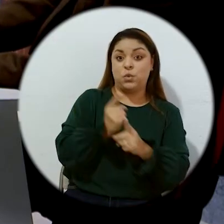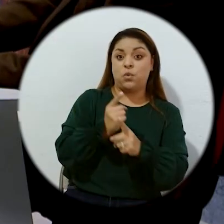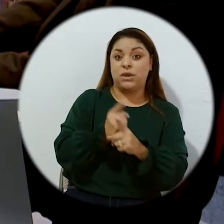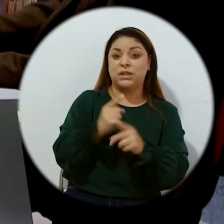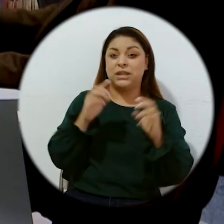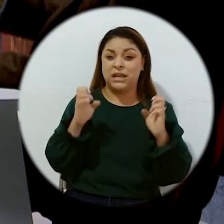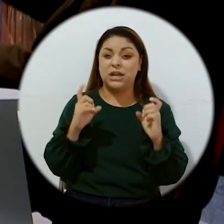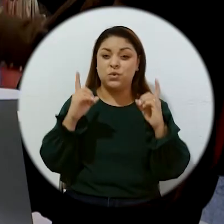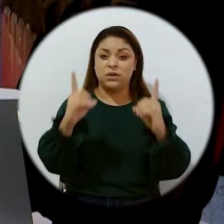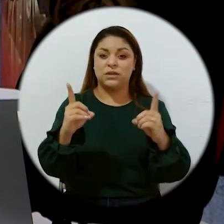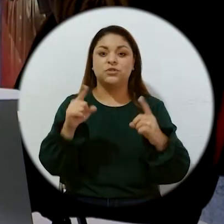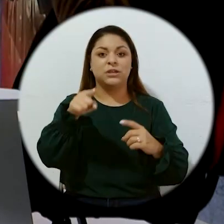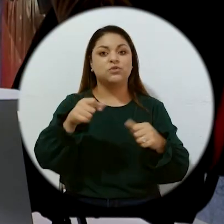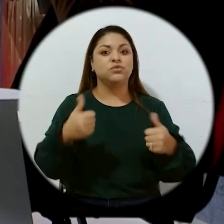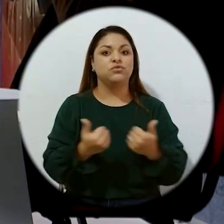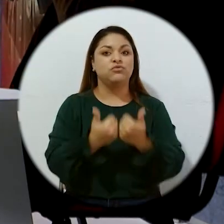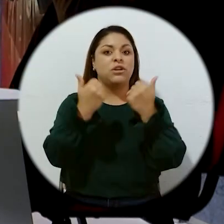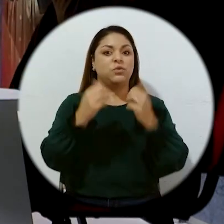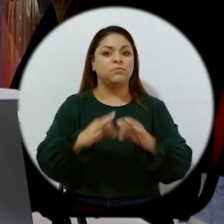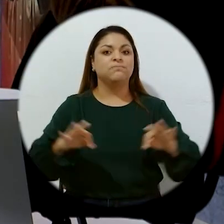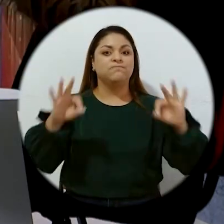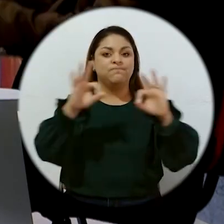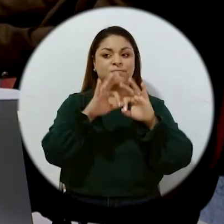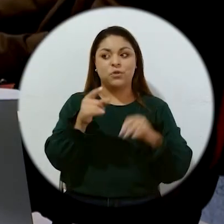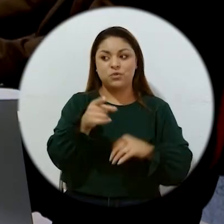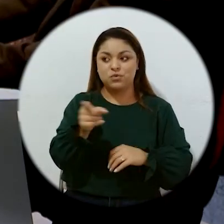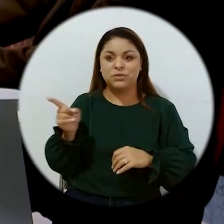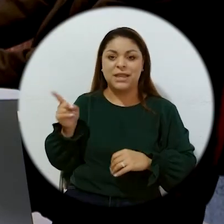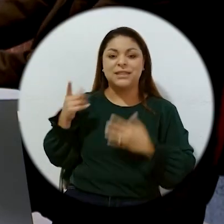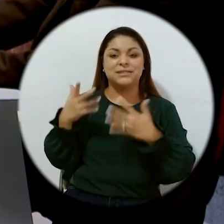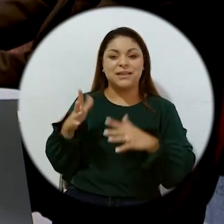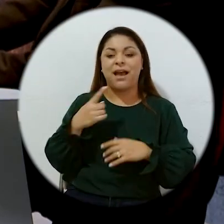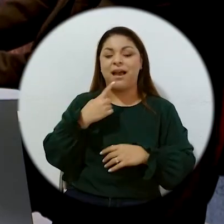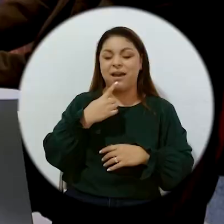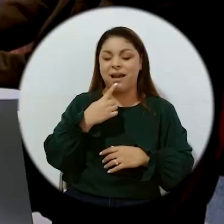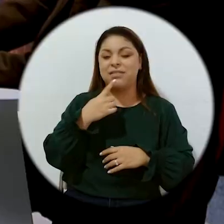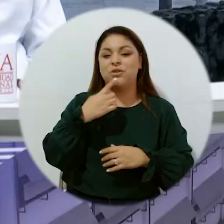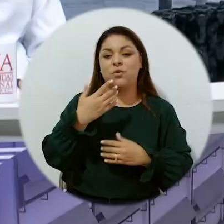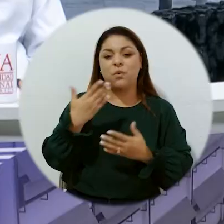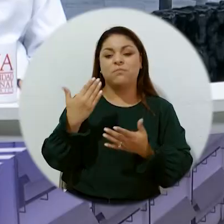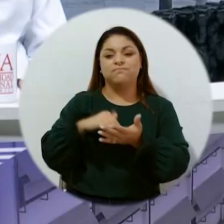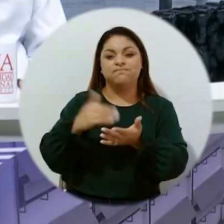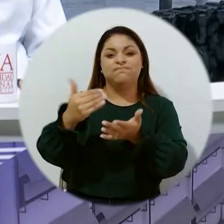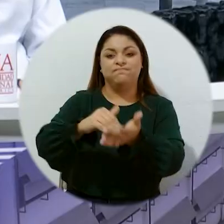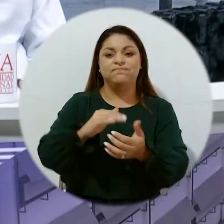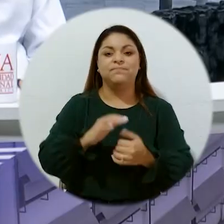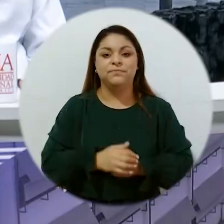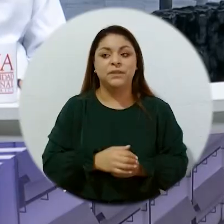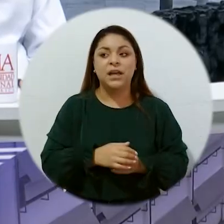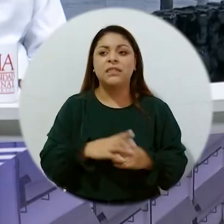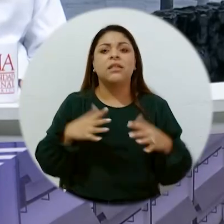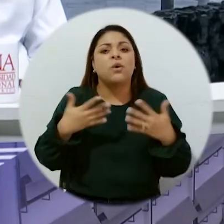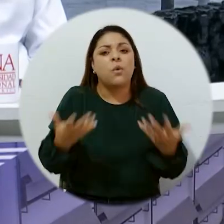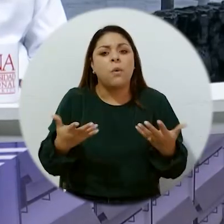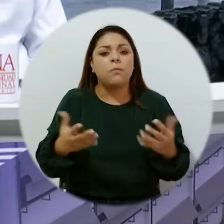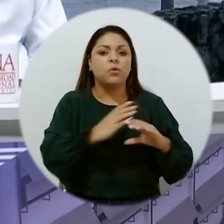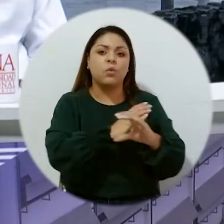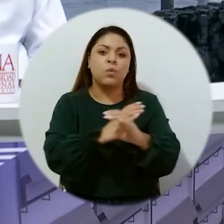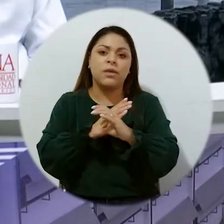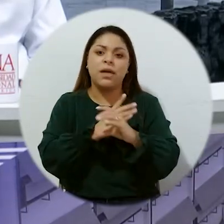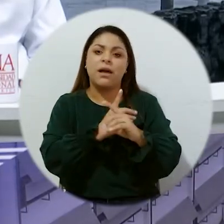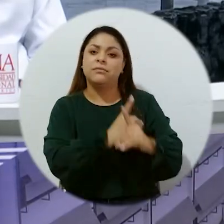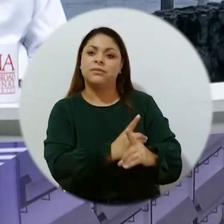lo de la educación, tal vez es uno de los retos fundamentales. Usted lo ha mencionado a lo largo del programa, ¿verdad? Cómo cuidar y